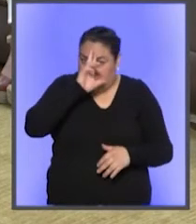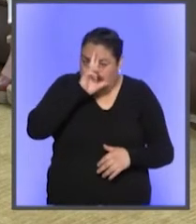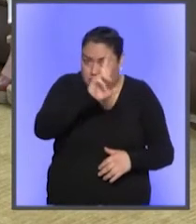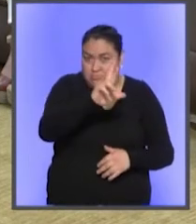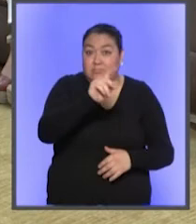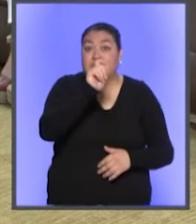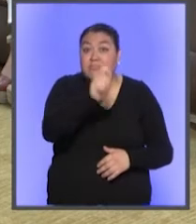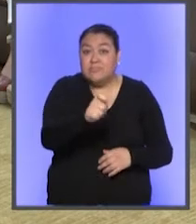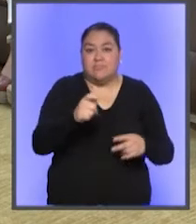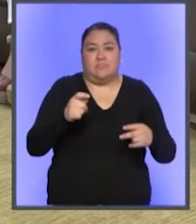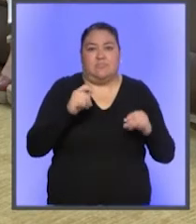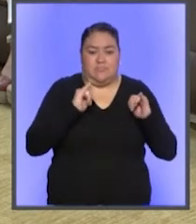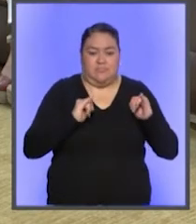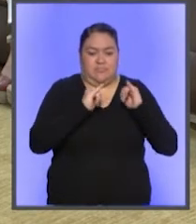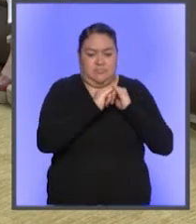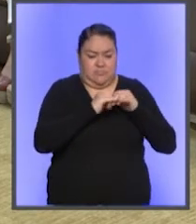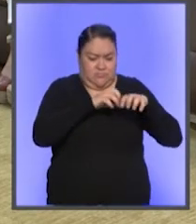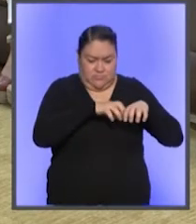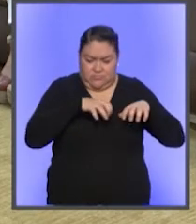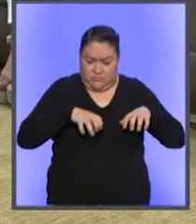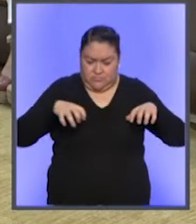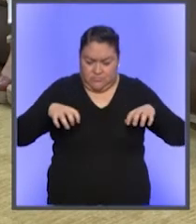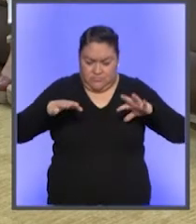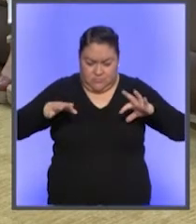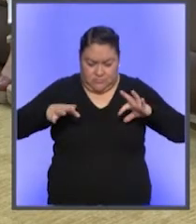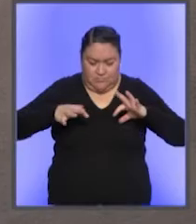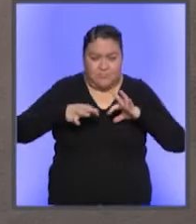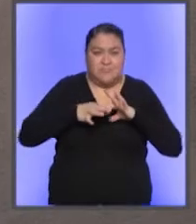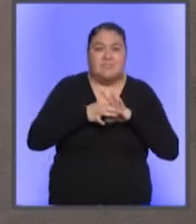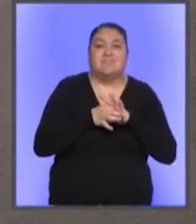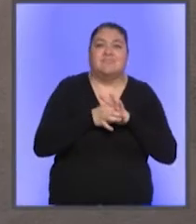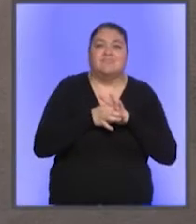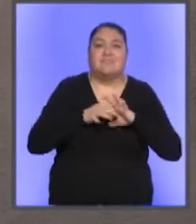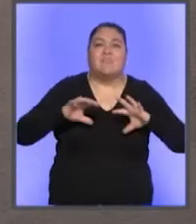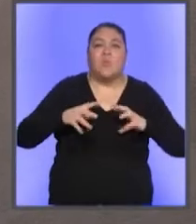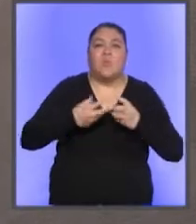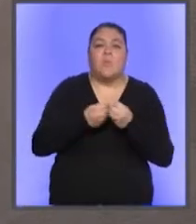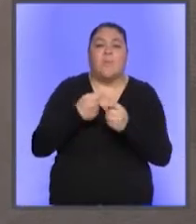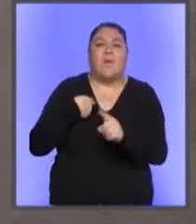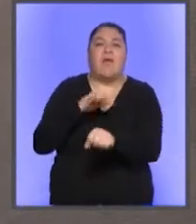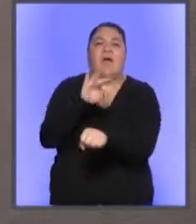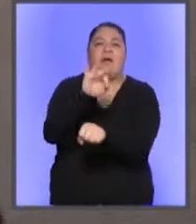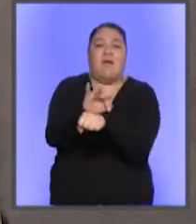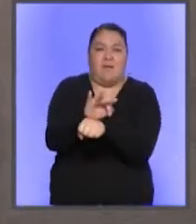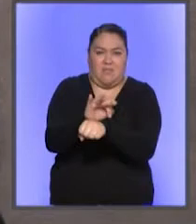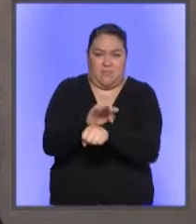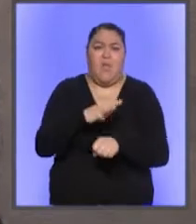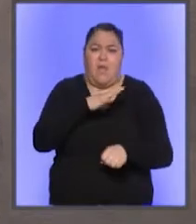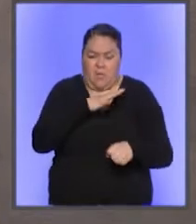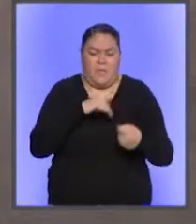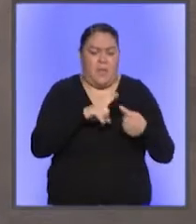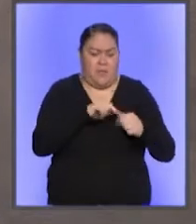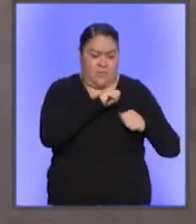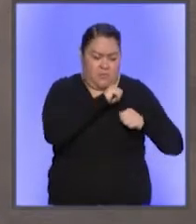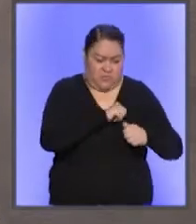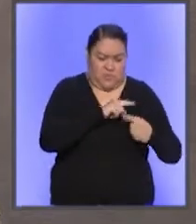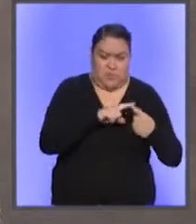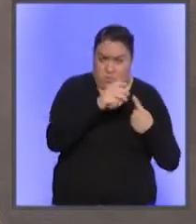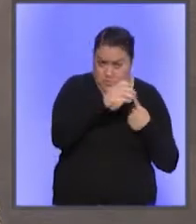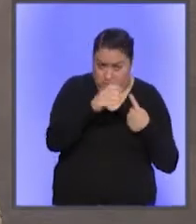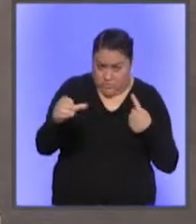la forma en que varias instituciones se unieron para este fin es decir hubieron autoridades